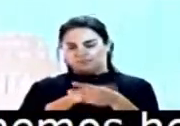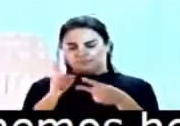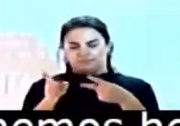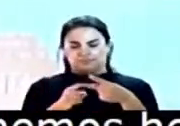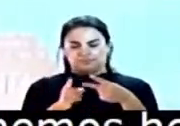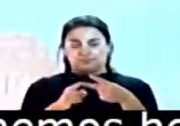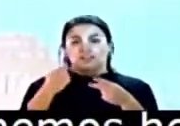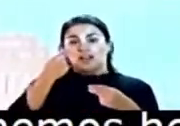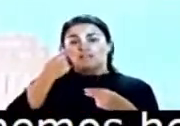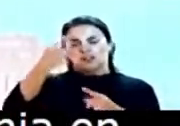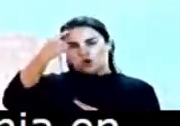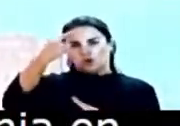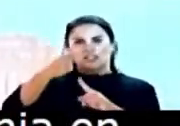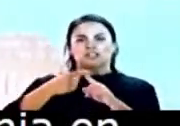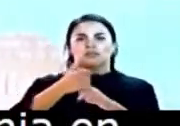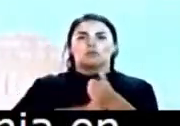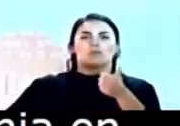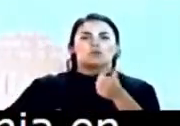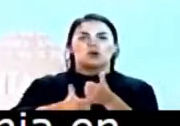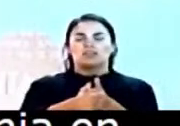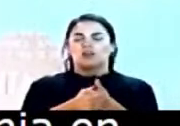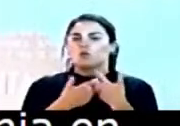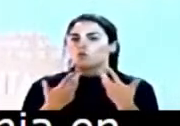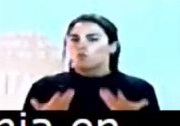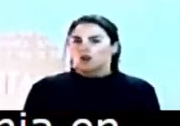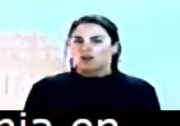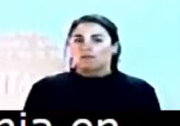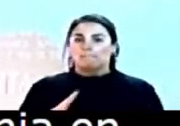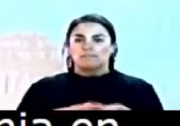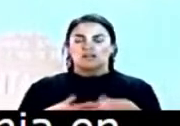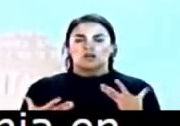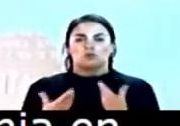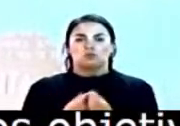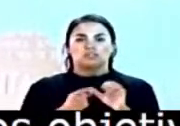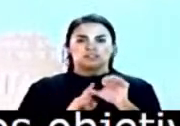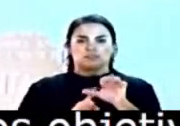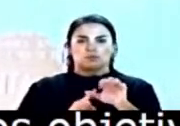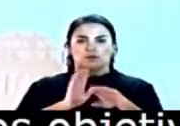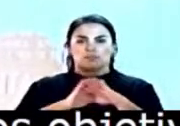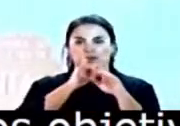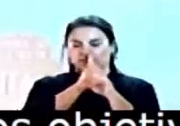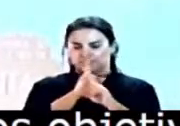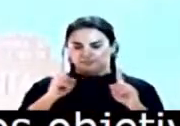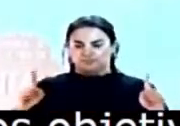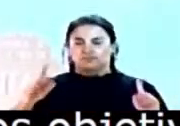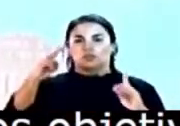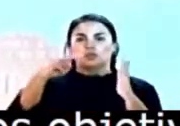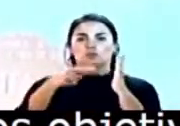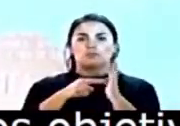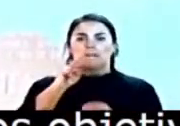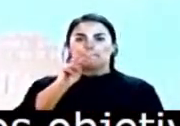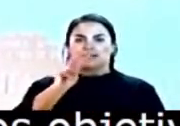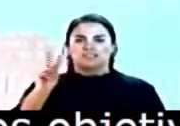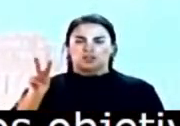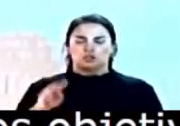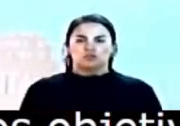los objetivos prioritarios que la Junta de Extremadura tiene para este año